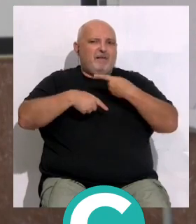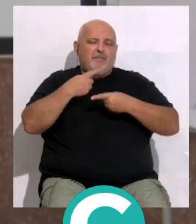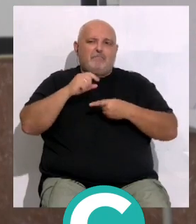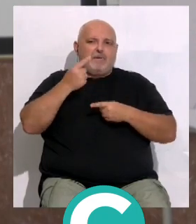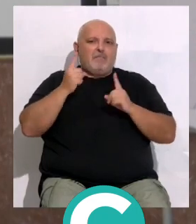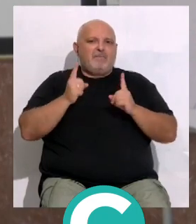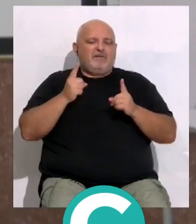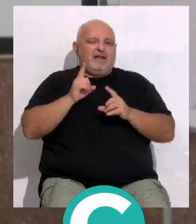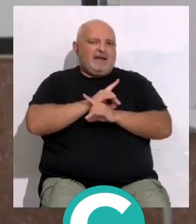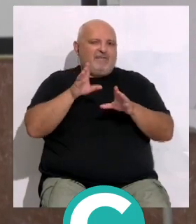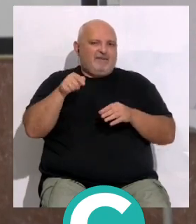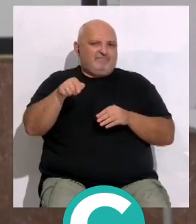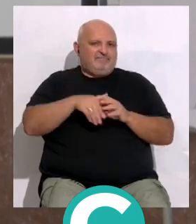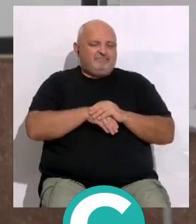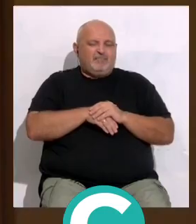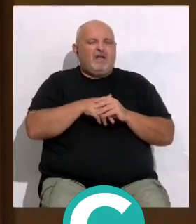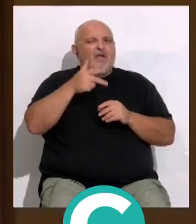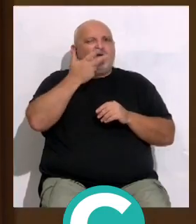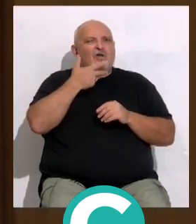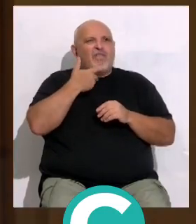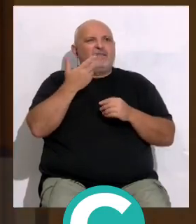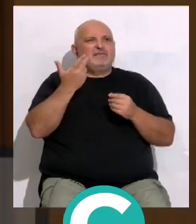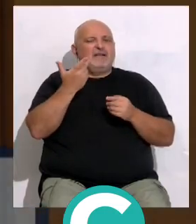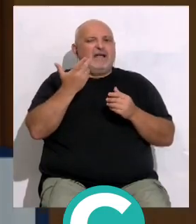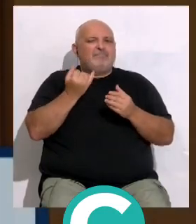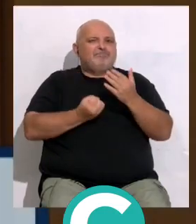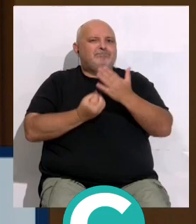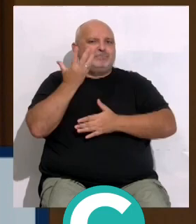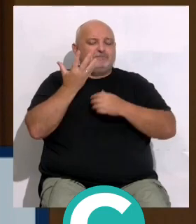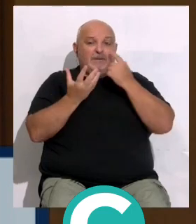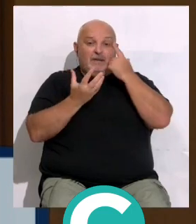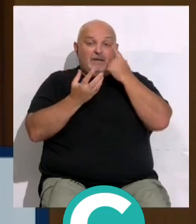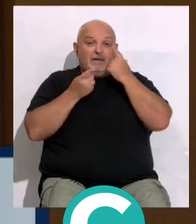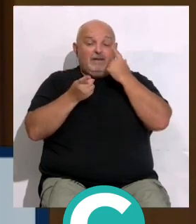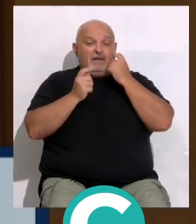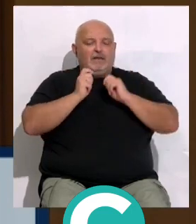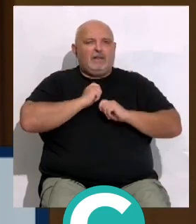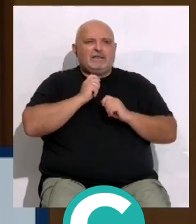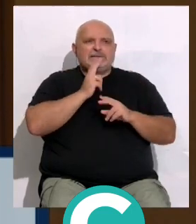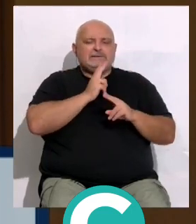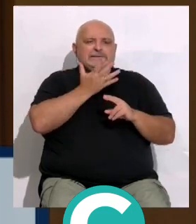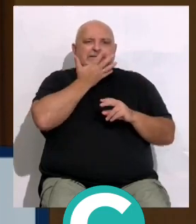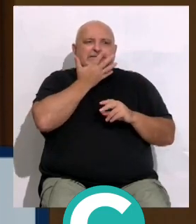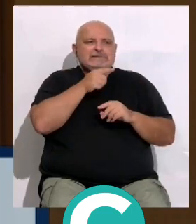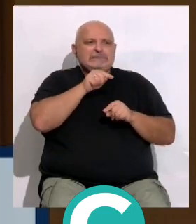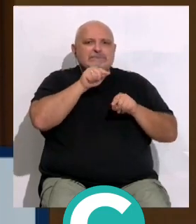agente preventivo clave. Que conozcan lo que está pasando y que puedan identificarlo